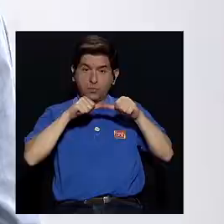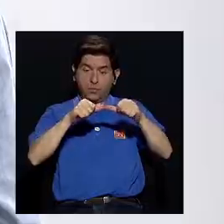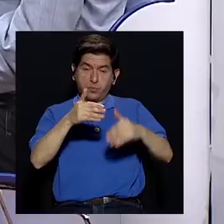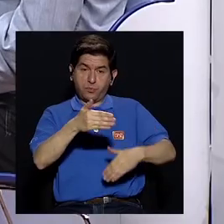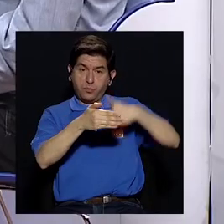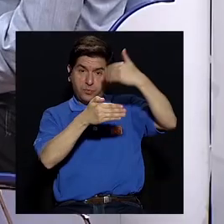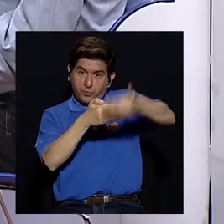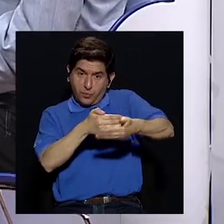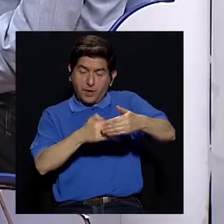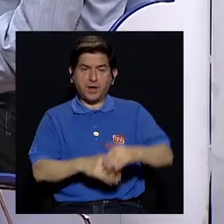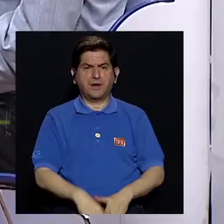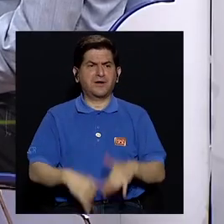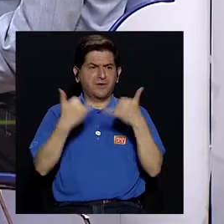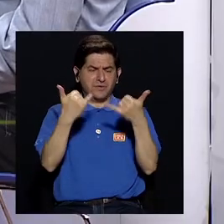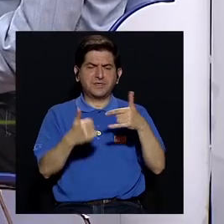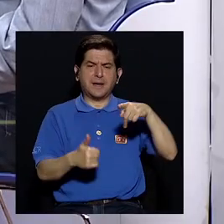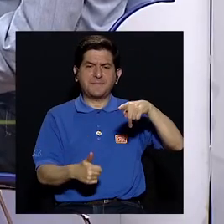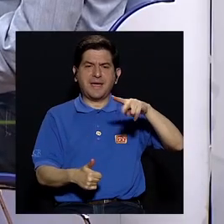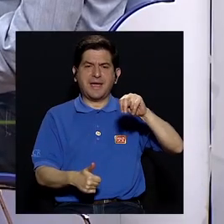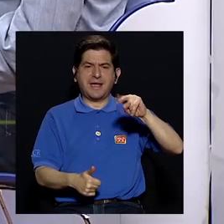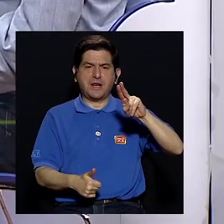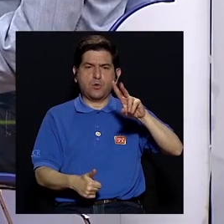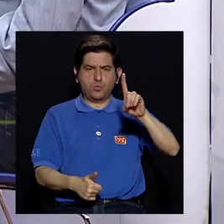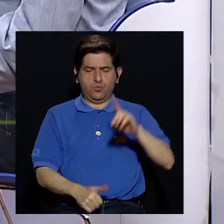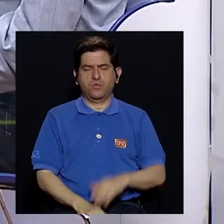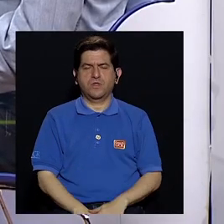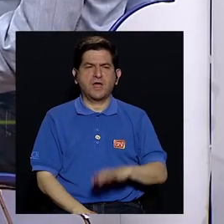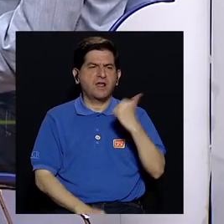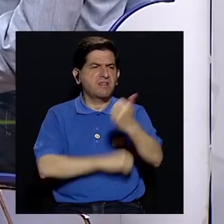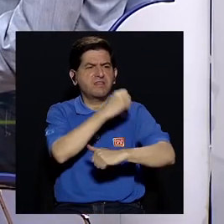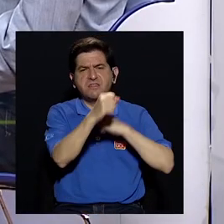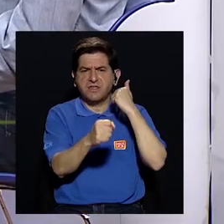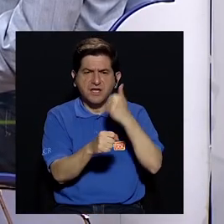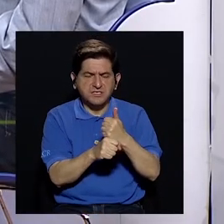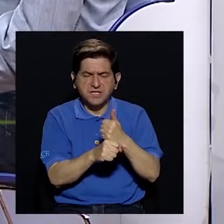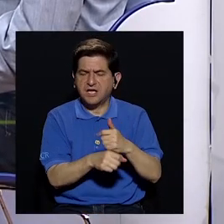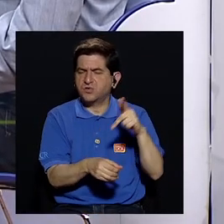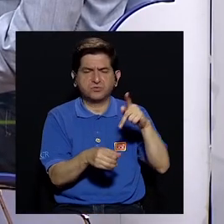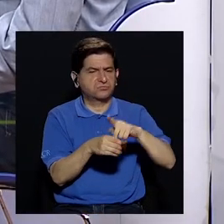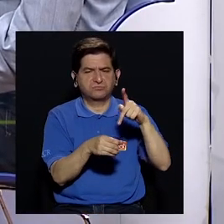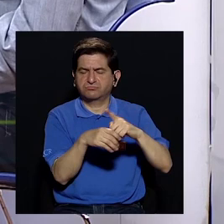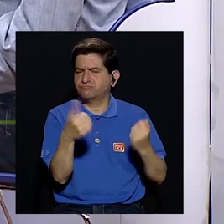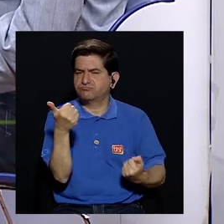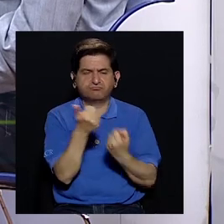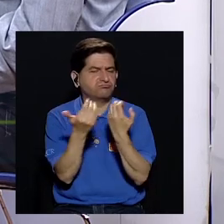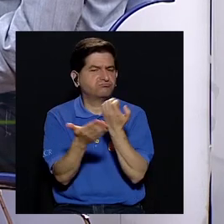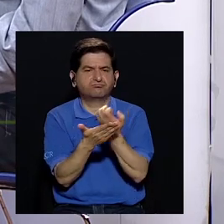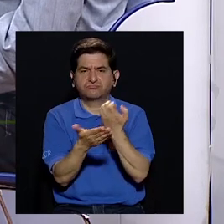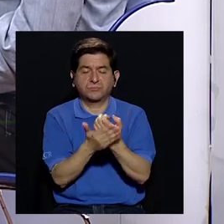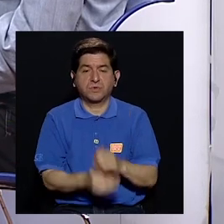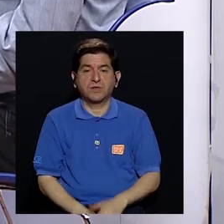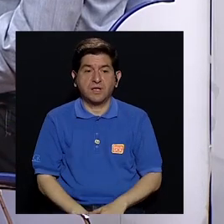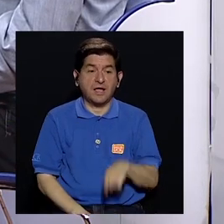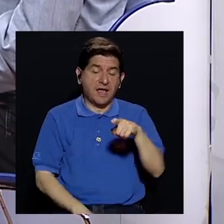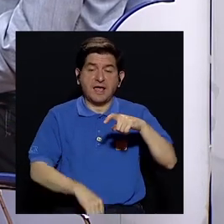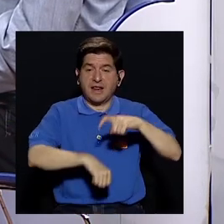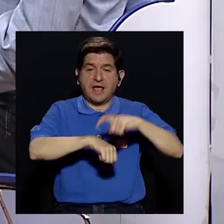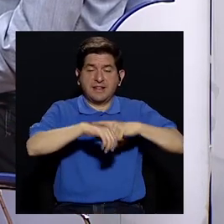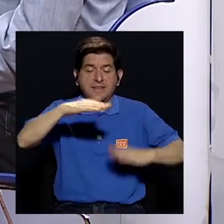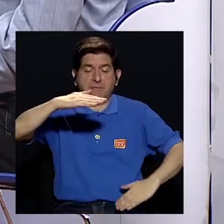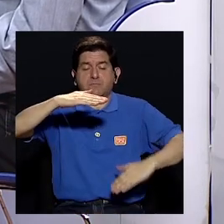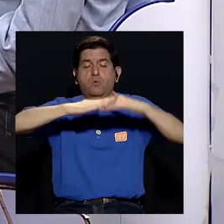esto esto siguió así después de que ya el perú de que después de diez años